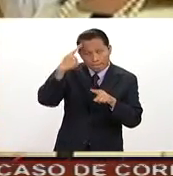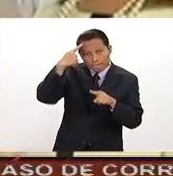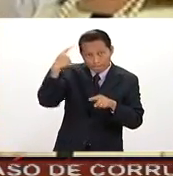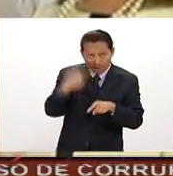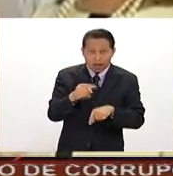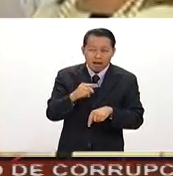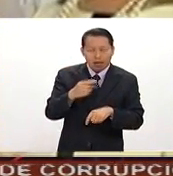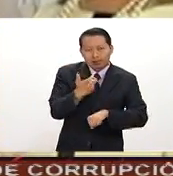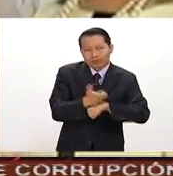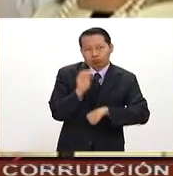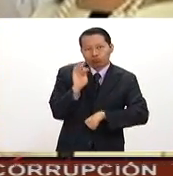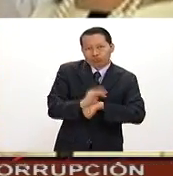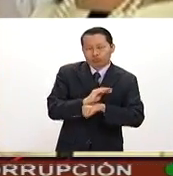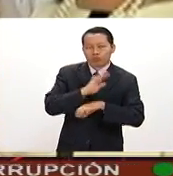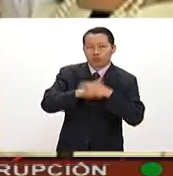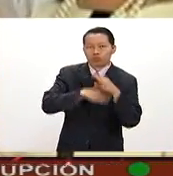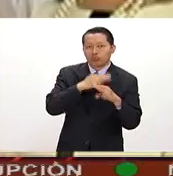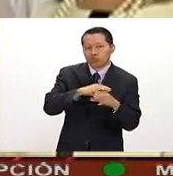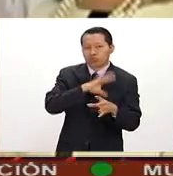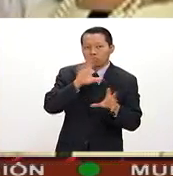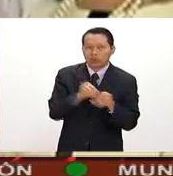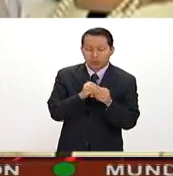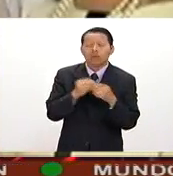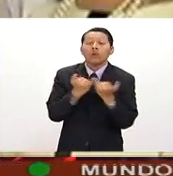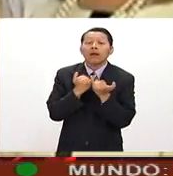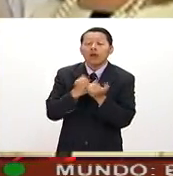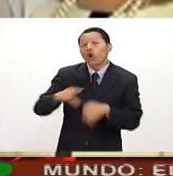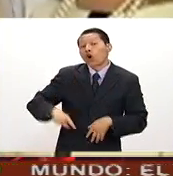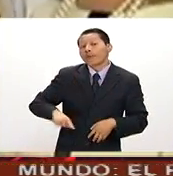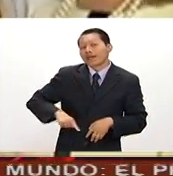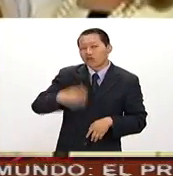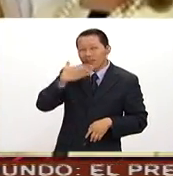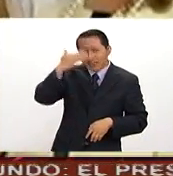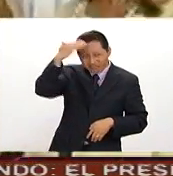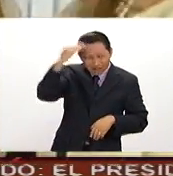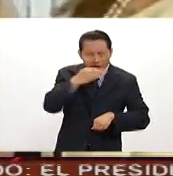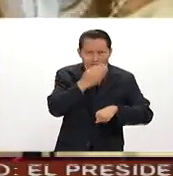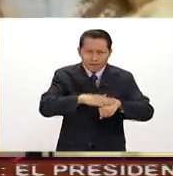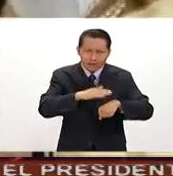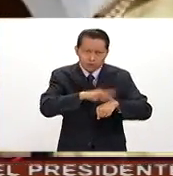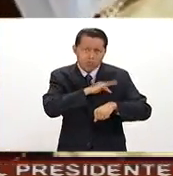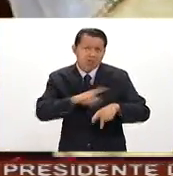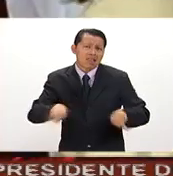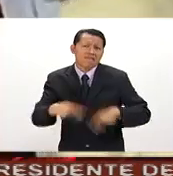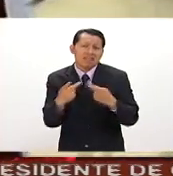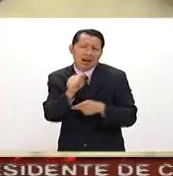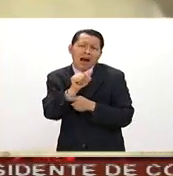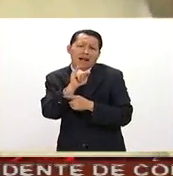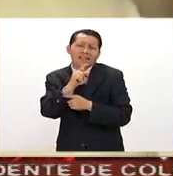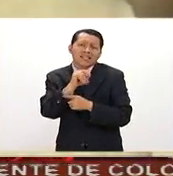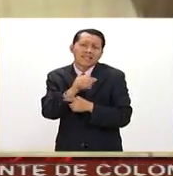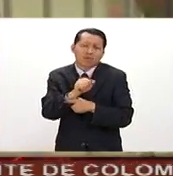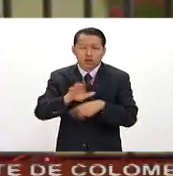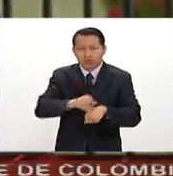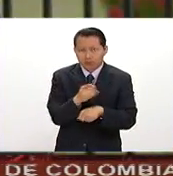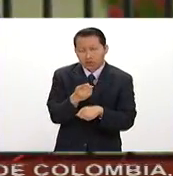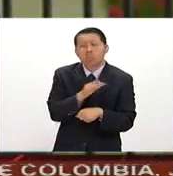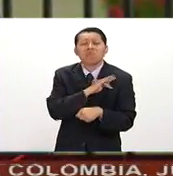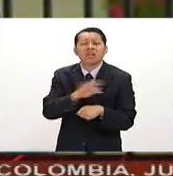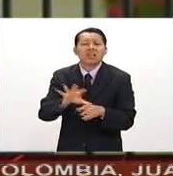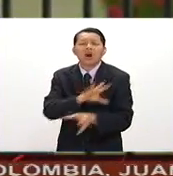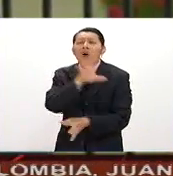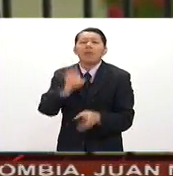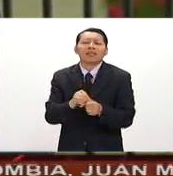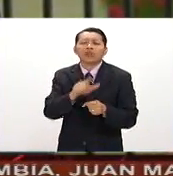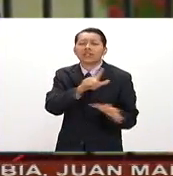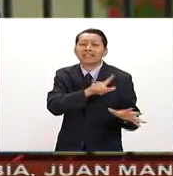del país a nivel global. Por su parte, el gobierno saudí amenazó con vender los activos estadounidenses que tienen en su poder, los cuales alcanzan un